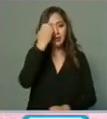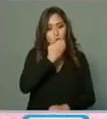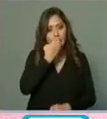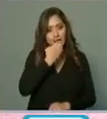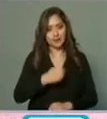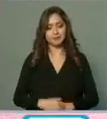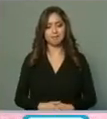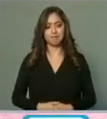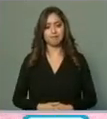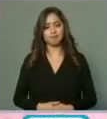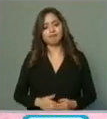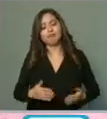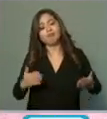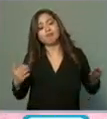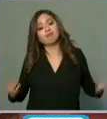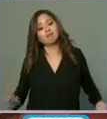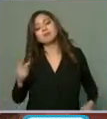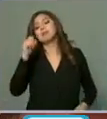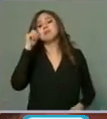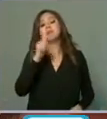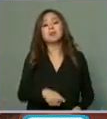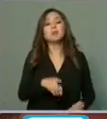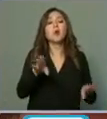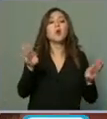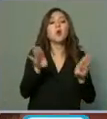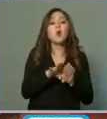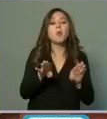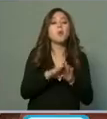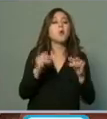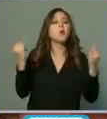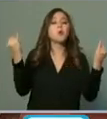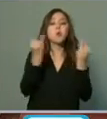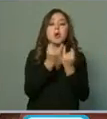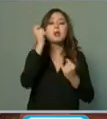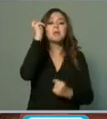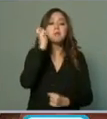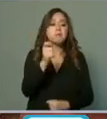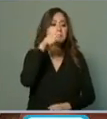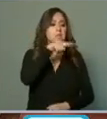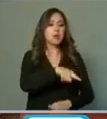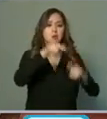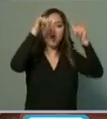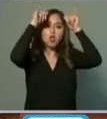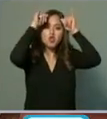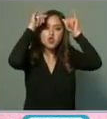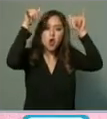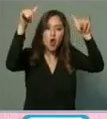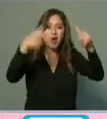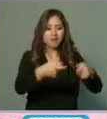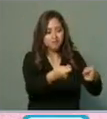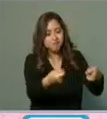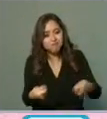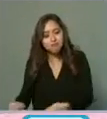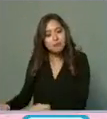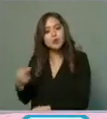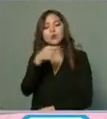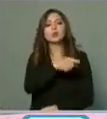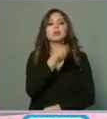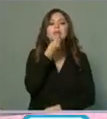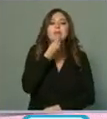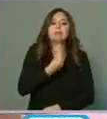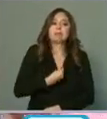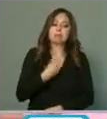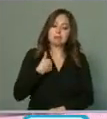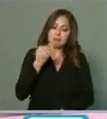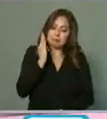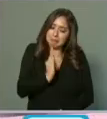decían, a estos temas hay que entrarle como a los toros cuando te toca torearlos. De frente y con el capote en la mano. Exacto.